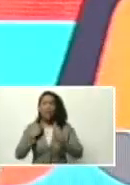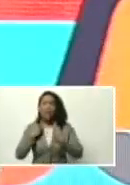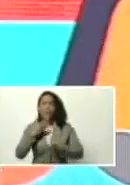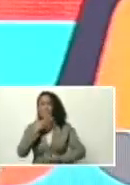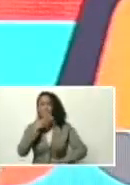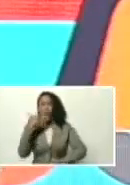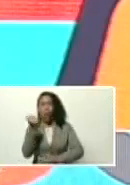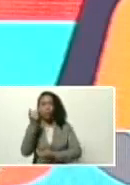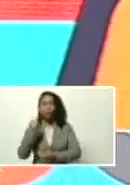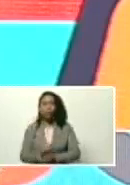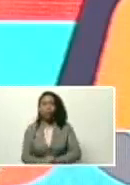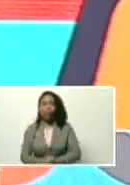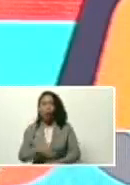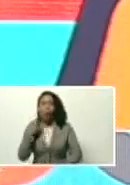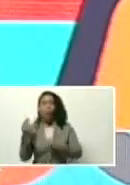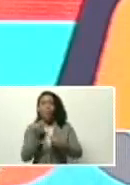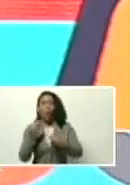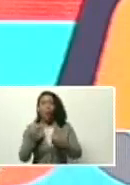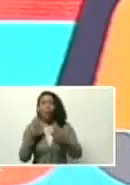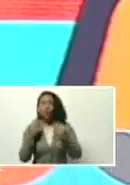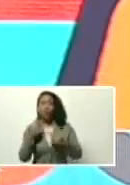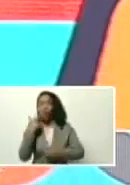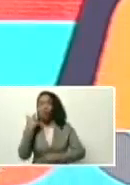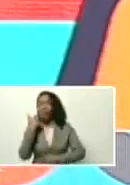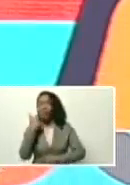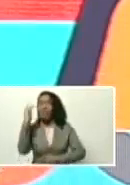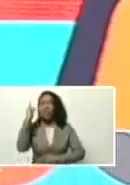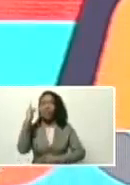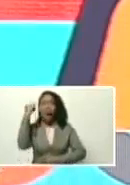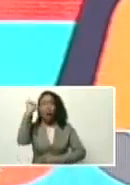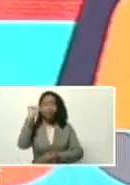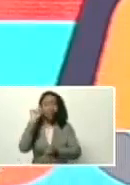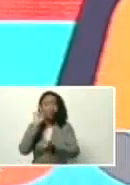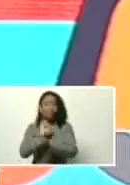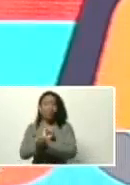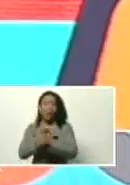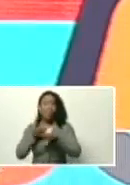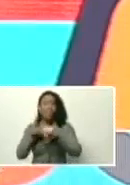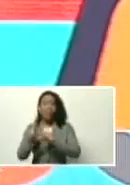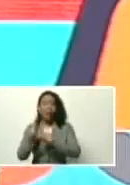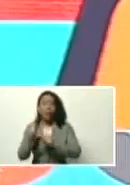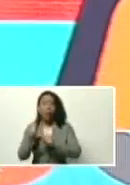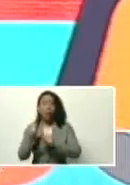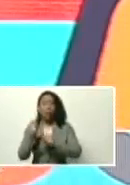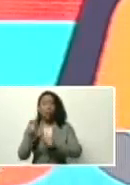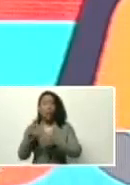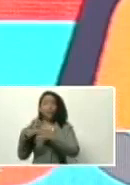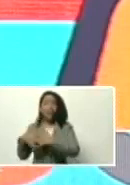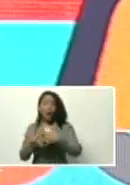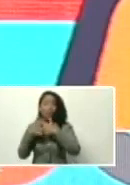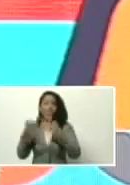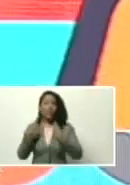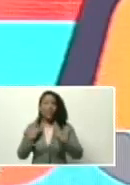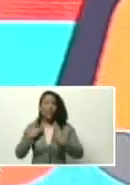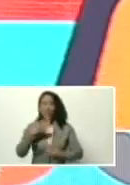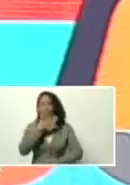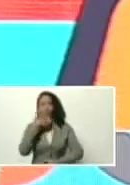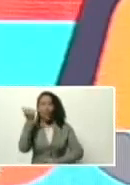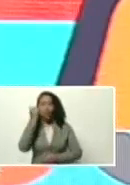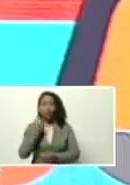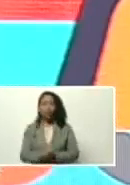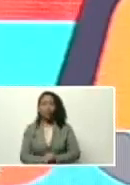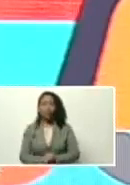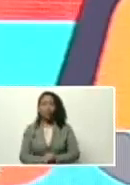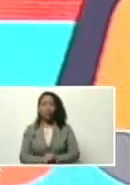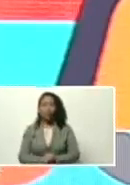mejor, como muchos que dicen que siendo esclavos del imperio estadounidense se vive mejor,